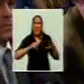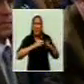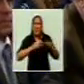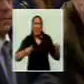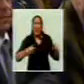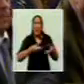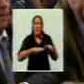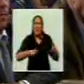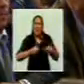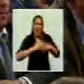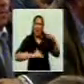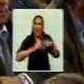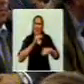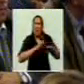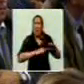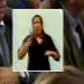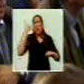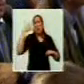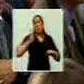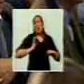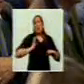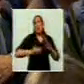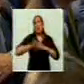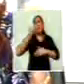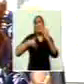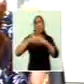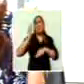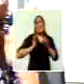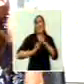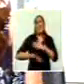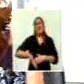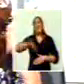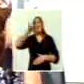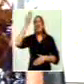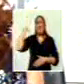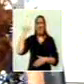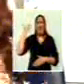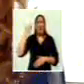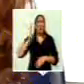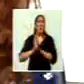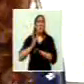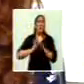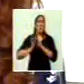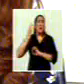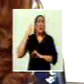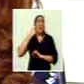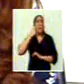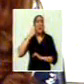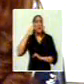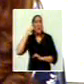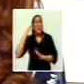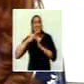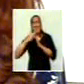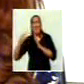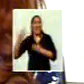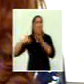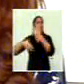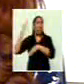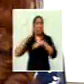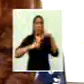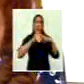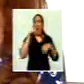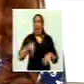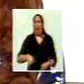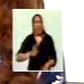de adobe de principios del siglo pasado, del siglo XX. Hoy estamos con un modernísimo edificio, con